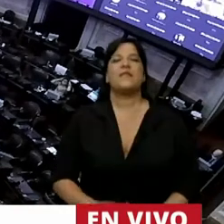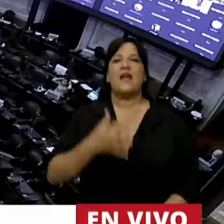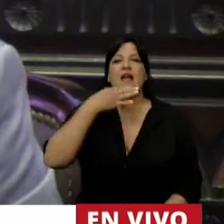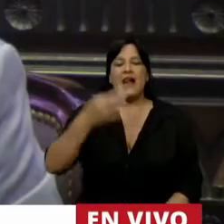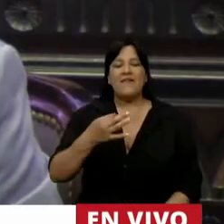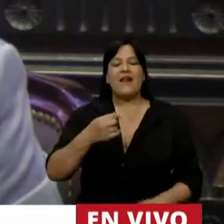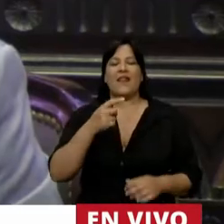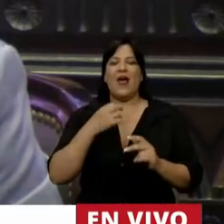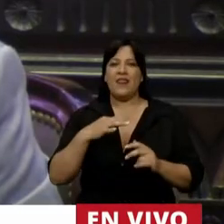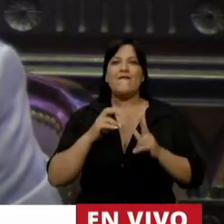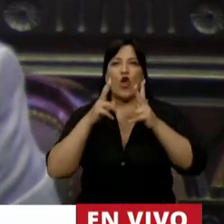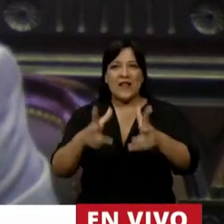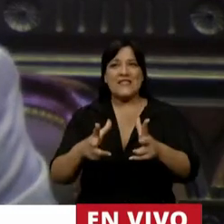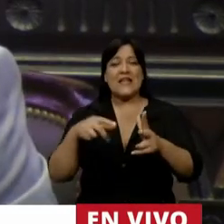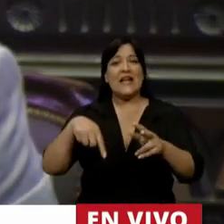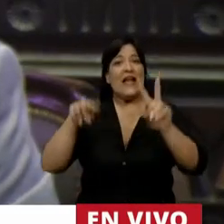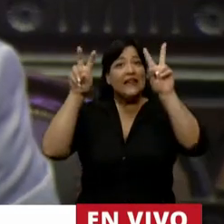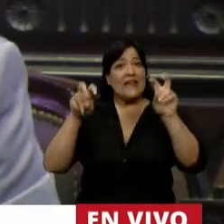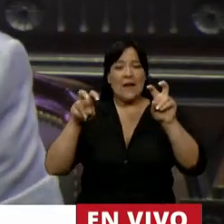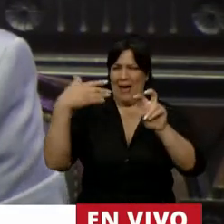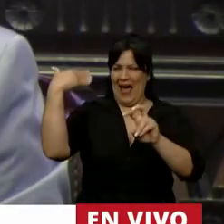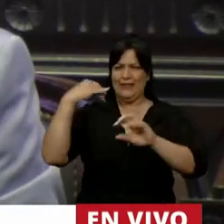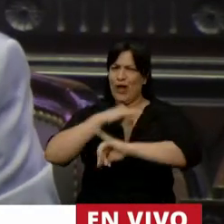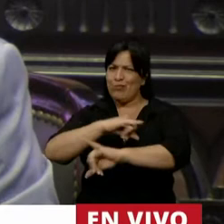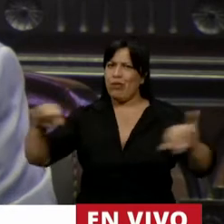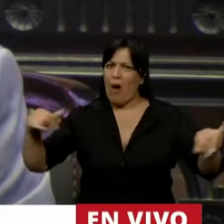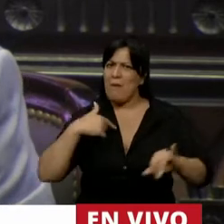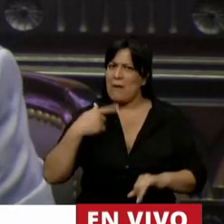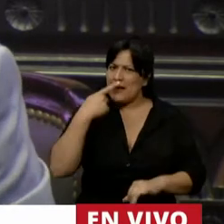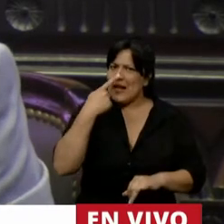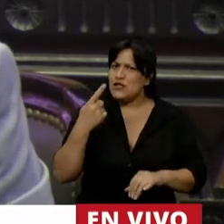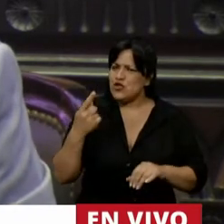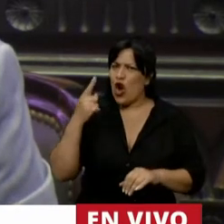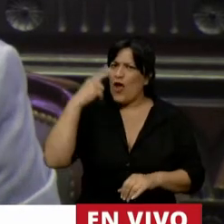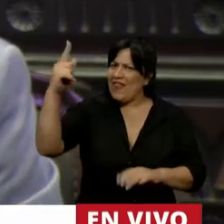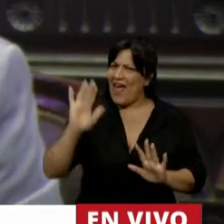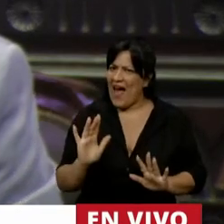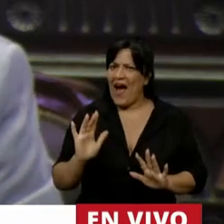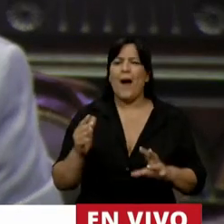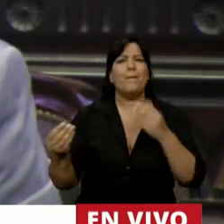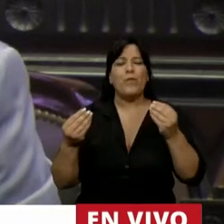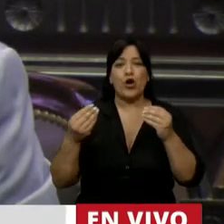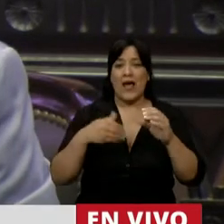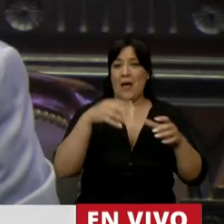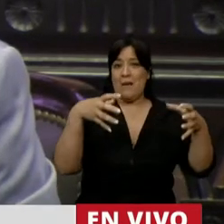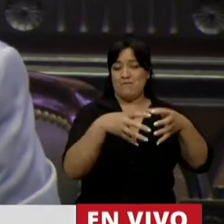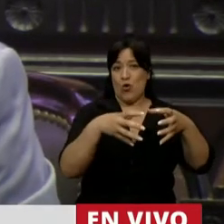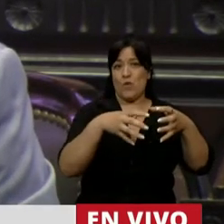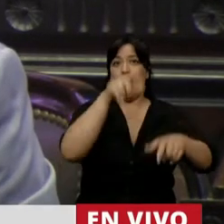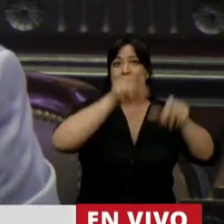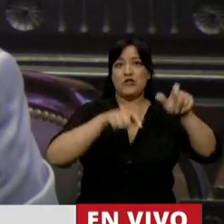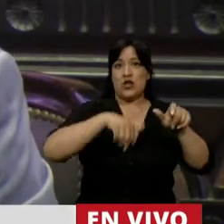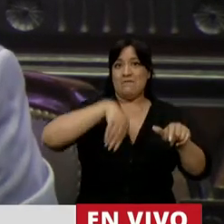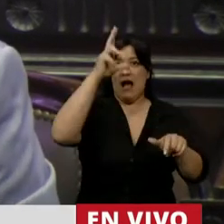público, me simpatizó la idea. ¿Y a quién no le hubiera simpatizado que los que más tienen hagan